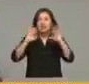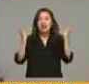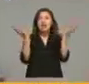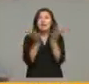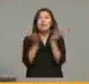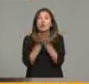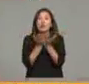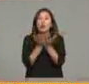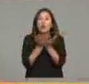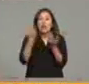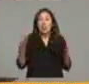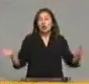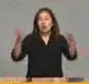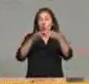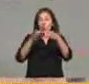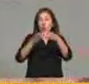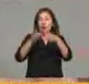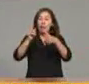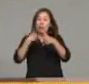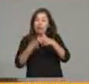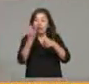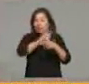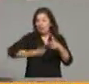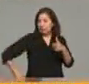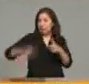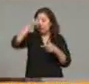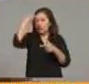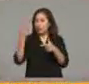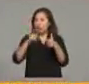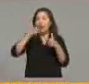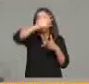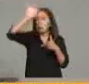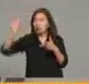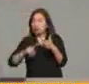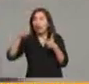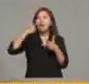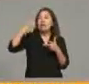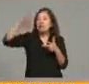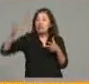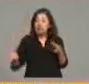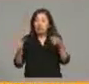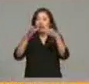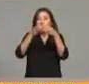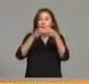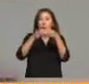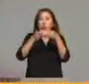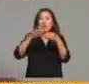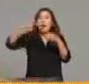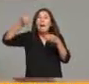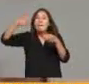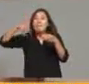es que cuando se juntan las políticas del estado nacional provincial municipal organismos como el pami